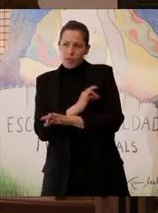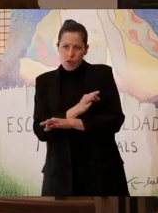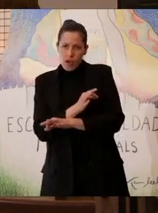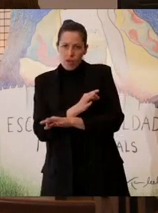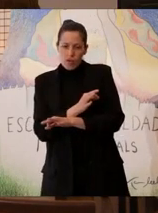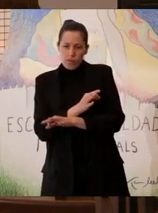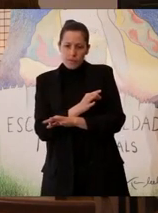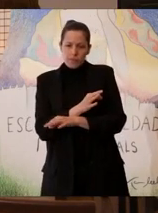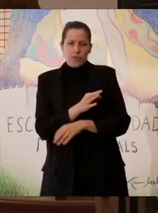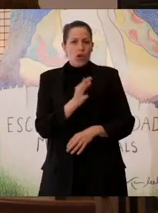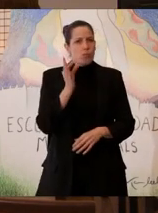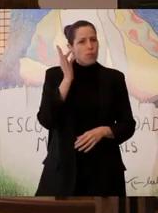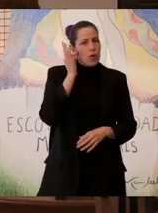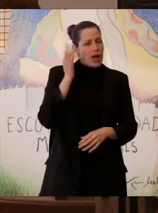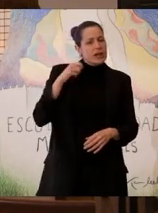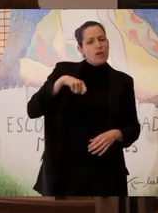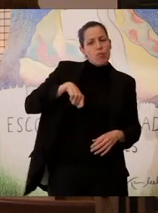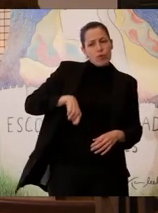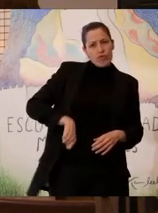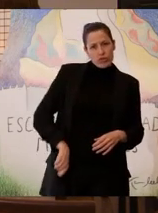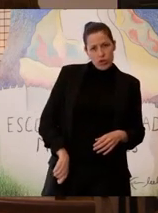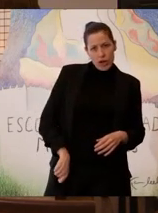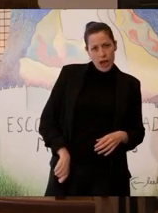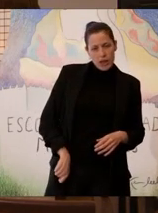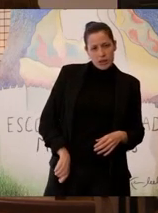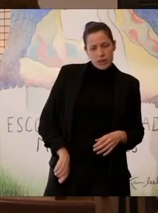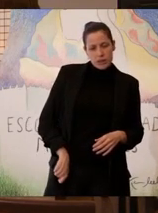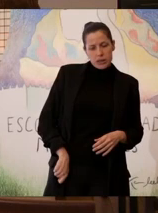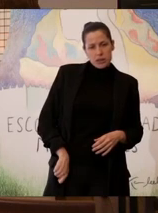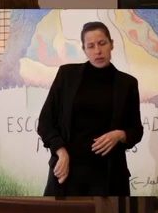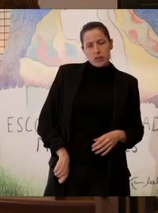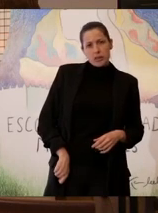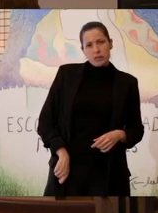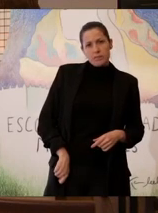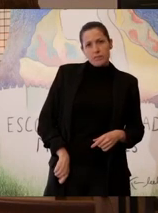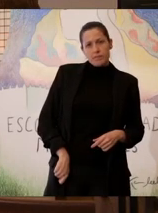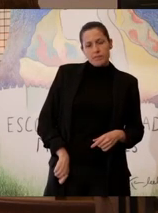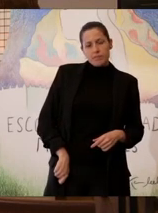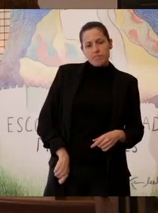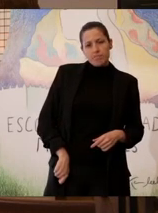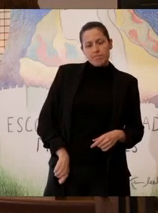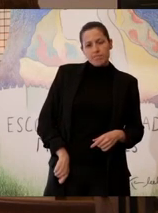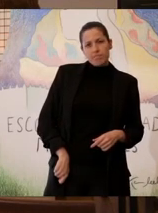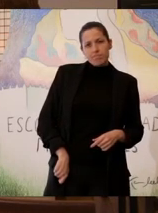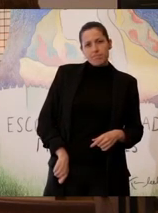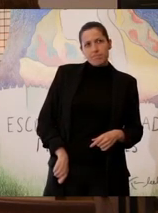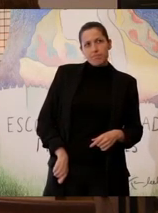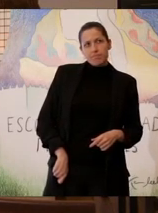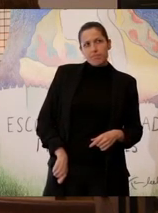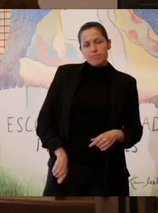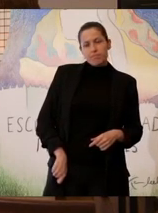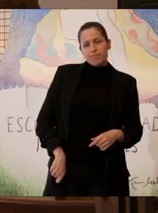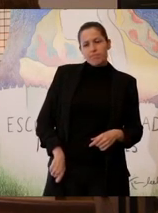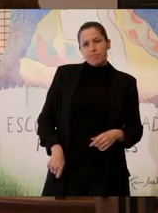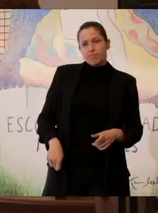las mujeres profesionales sea tenida en cuenta a la hora de ascender,